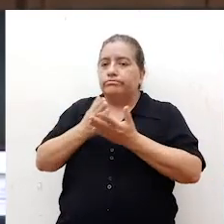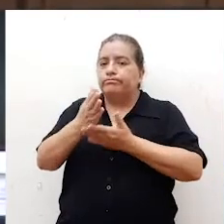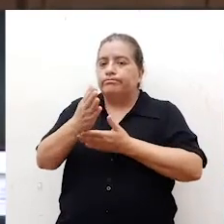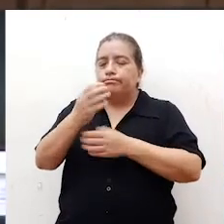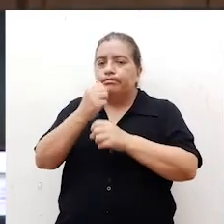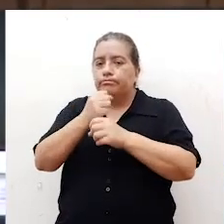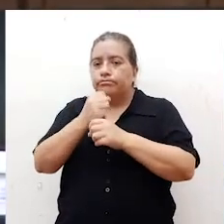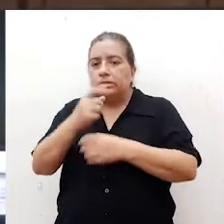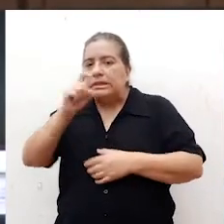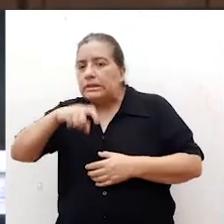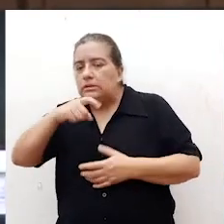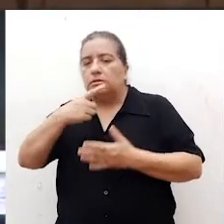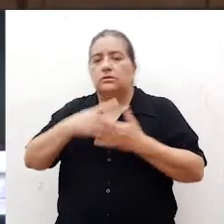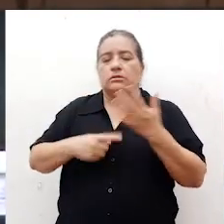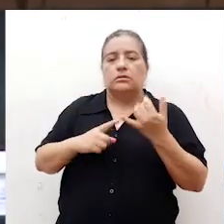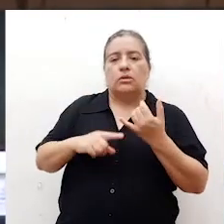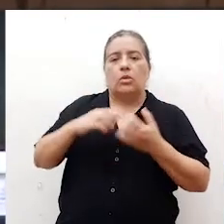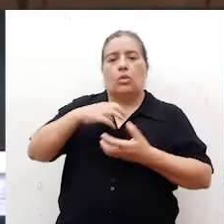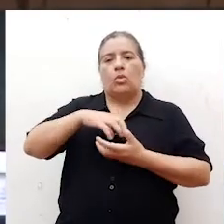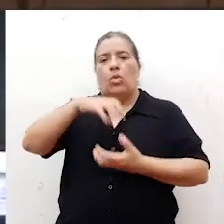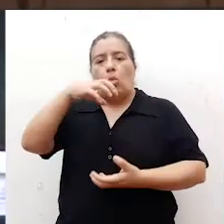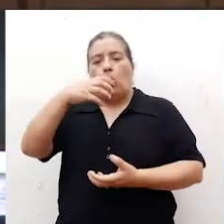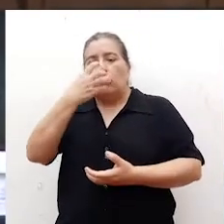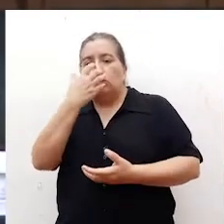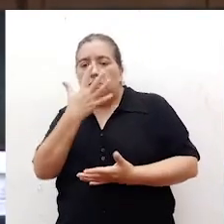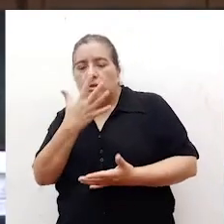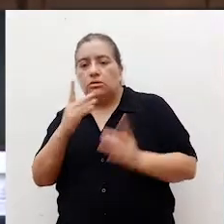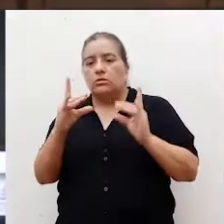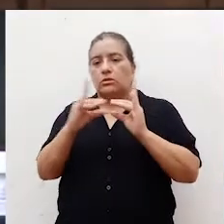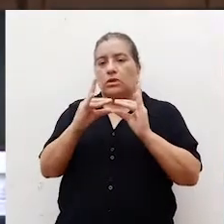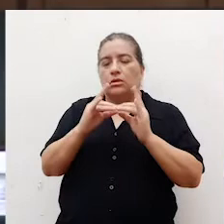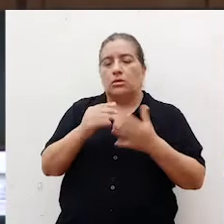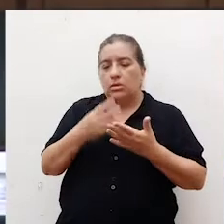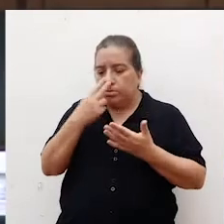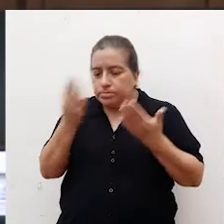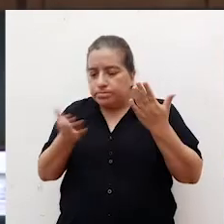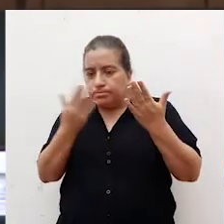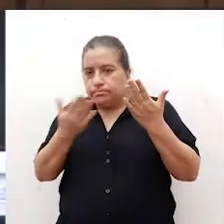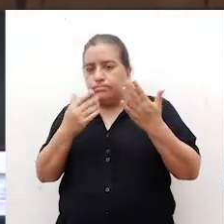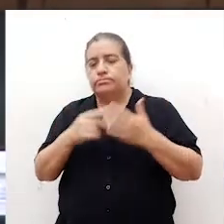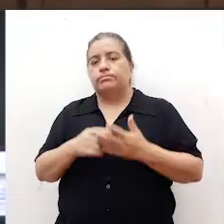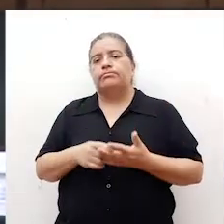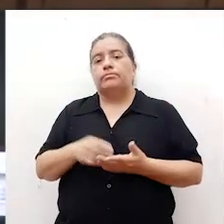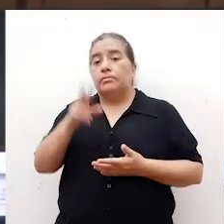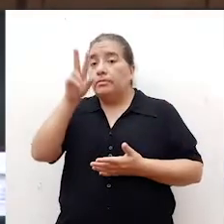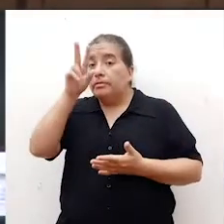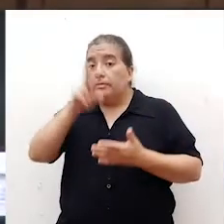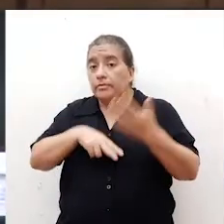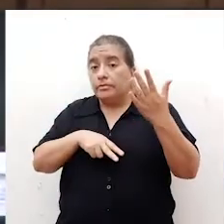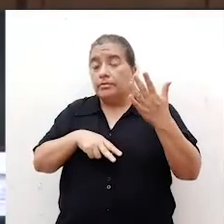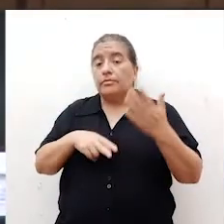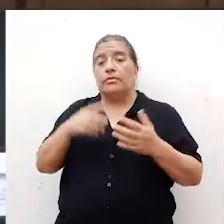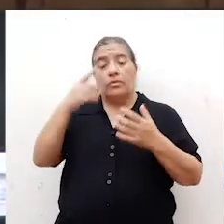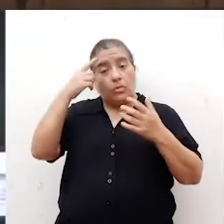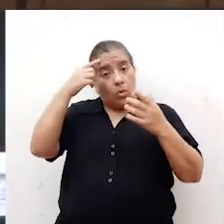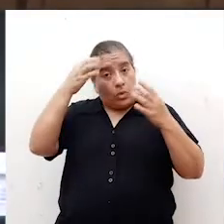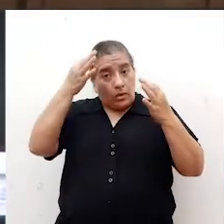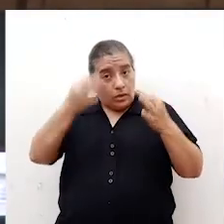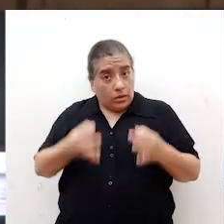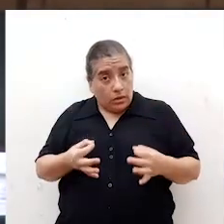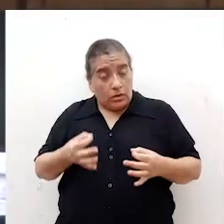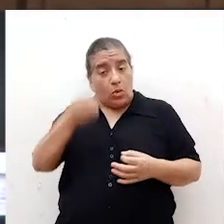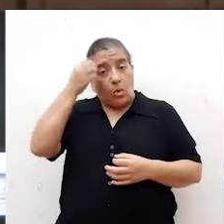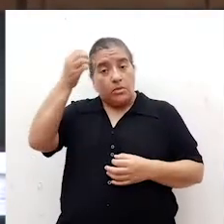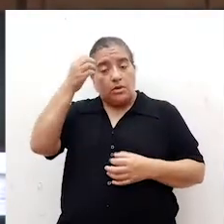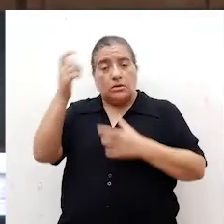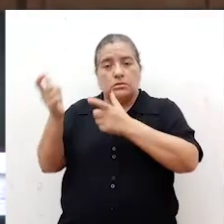cumplió. Ok, una última Señor pregunta. Gutiérrez, buenos días, María Cecilia Vegas de Latina. Precisamente sobre las reuniones que se mantuvo en